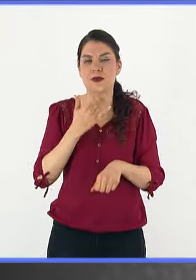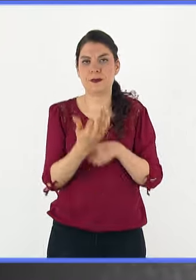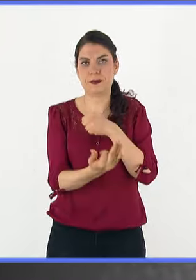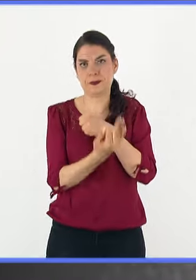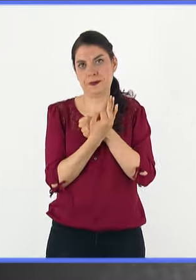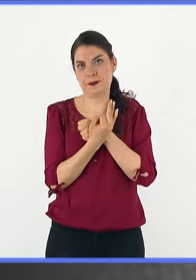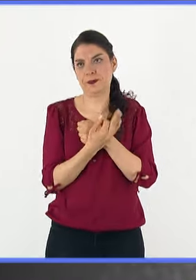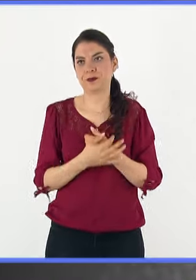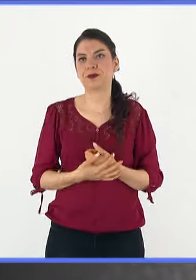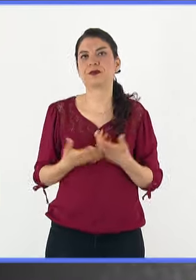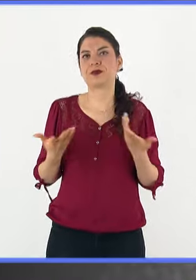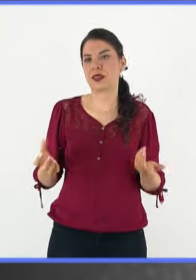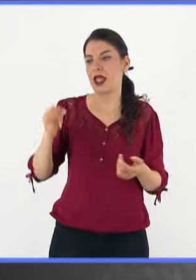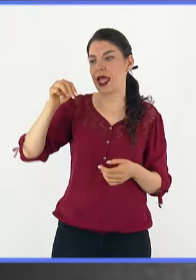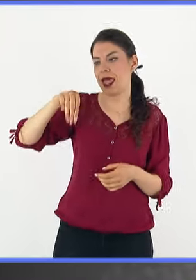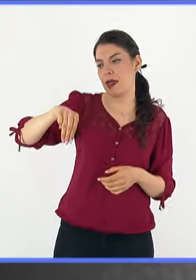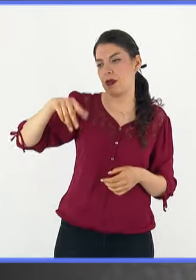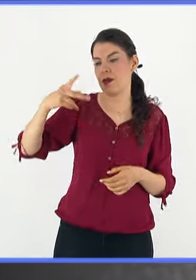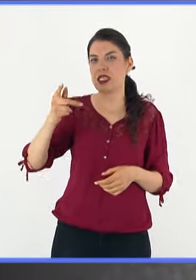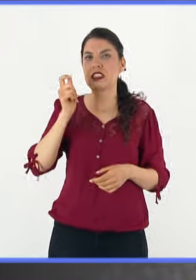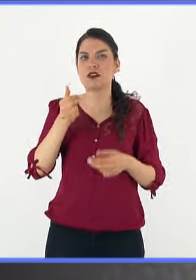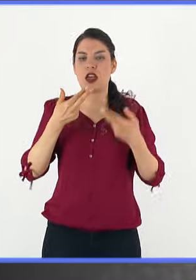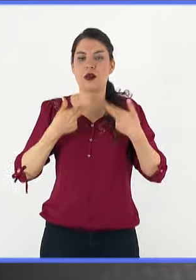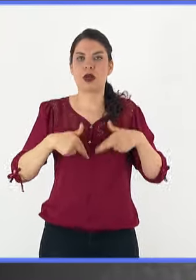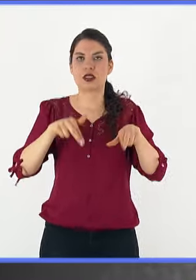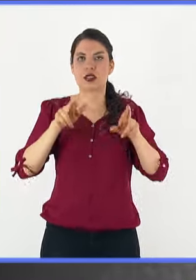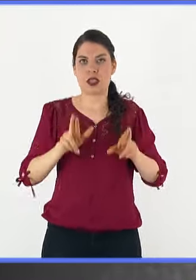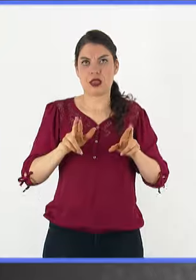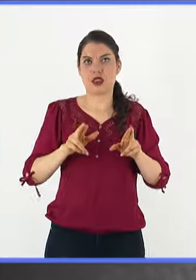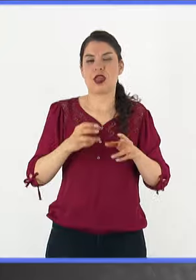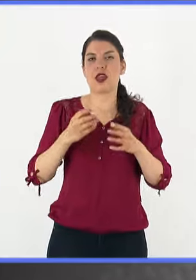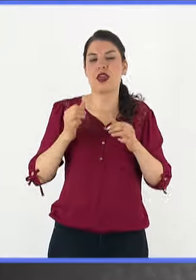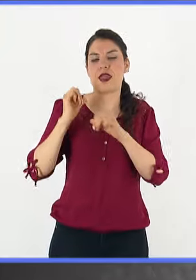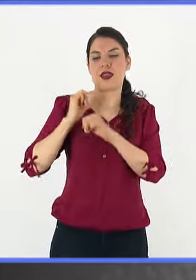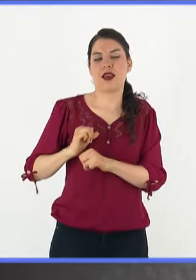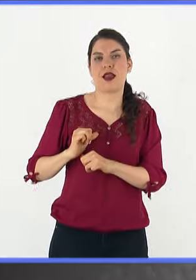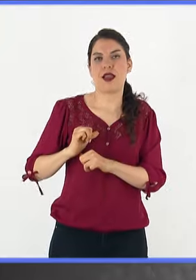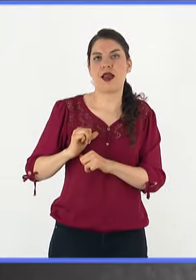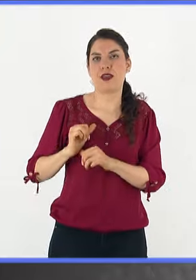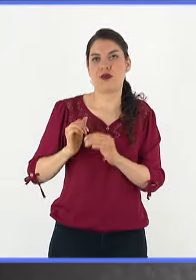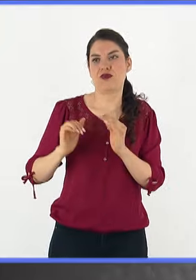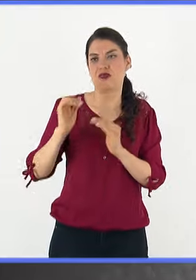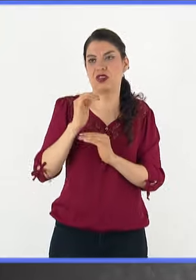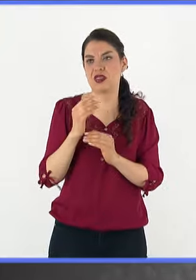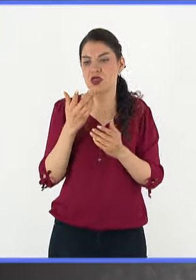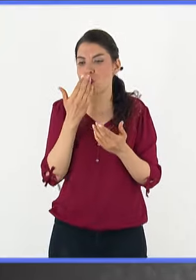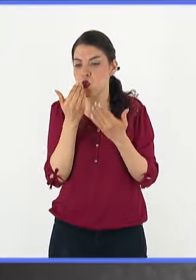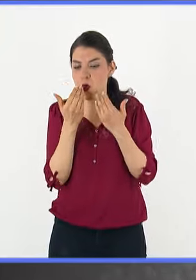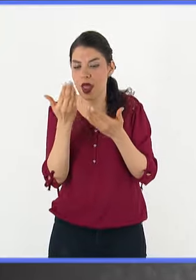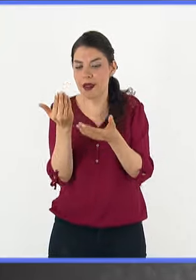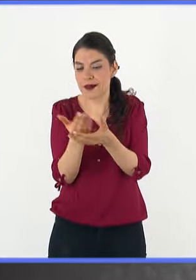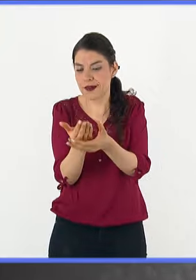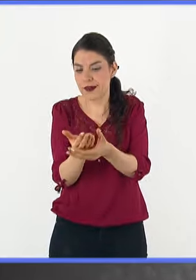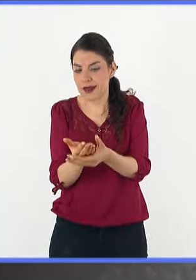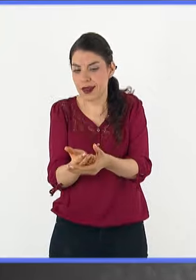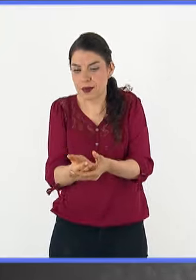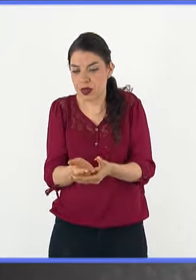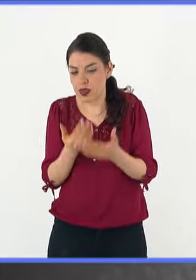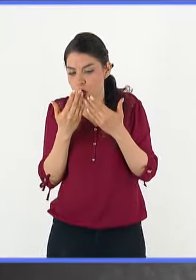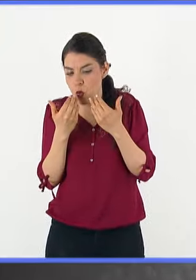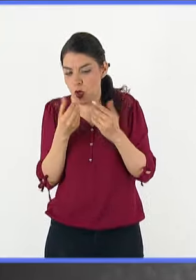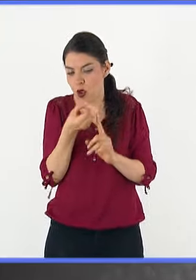que es representante del poder ejecutivo no local o Federal no Integra bien las carpetas el juez decide sobre lo que le entregan